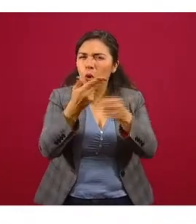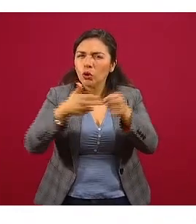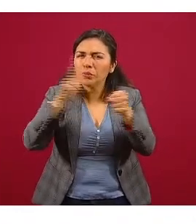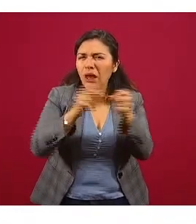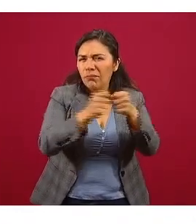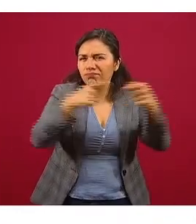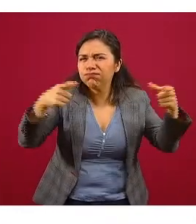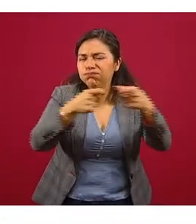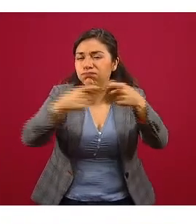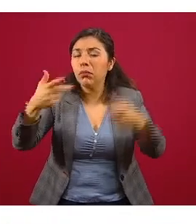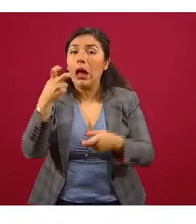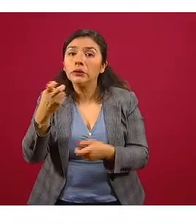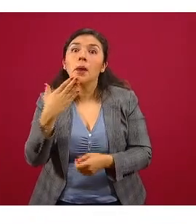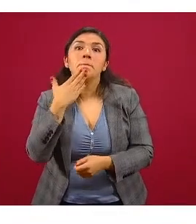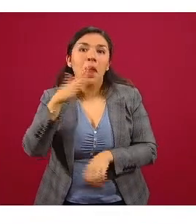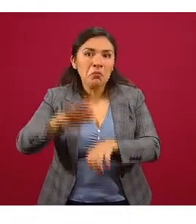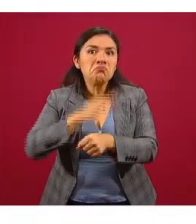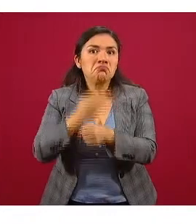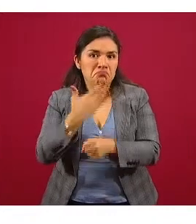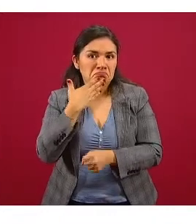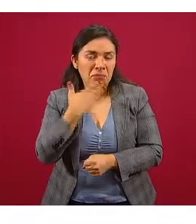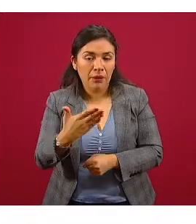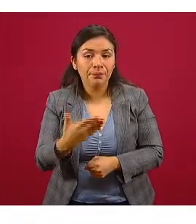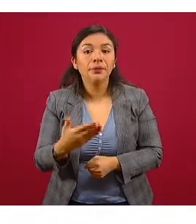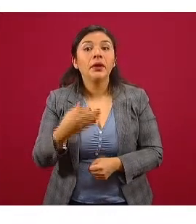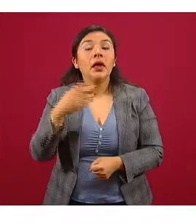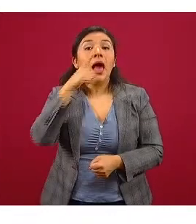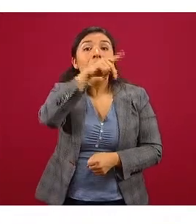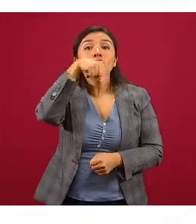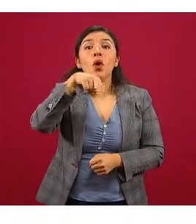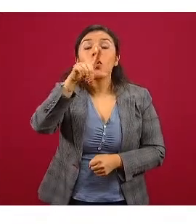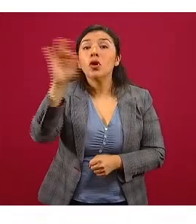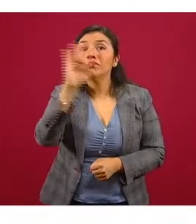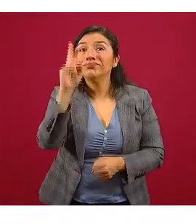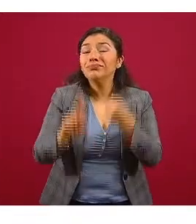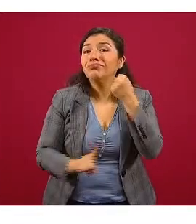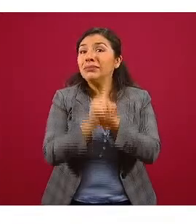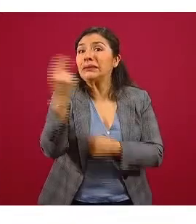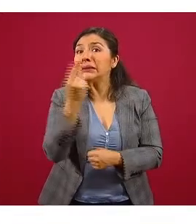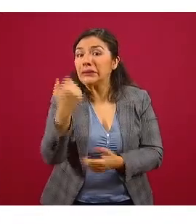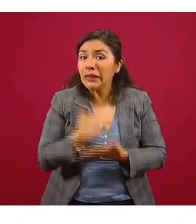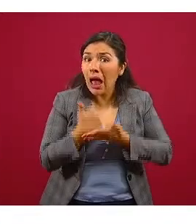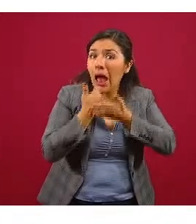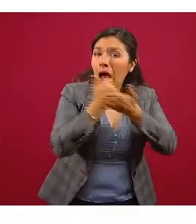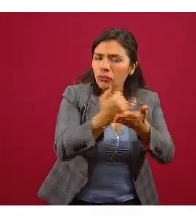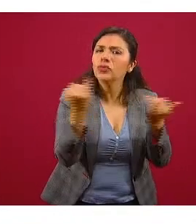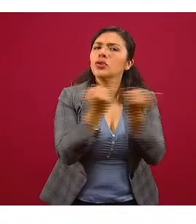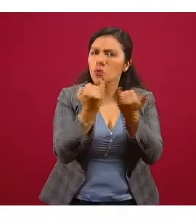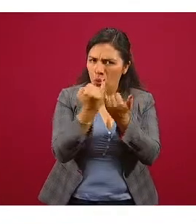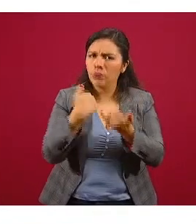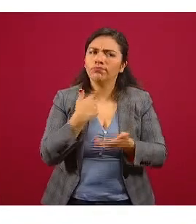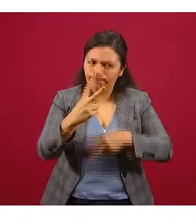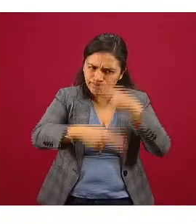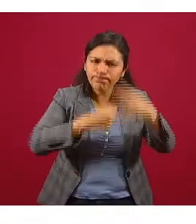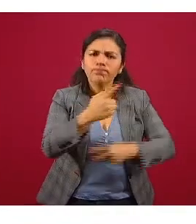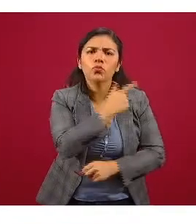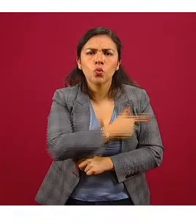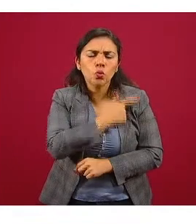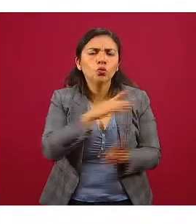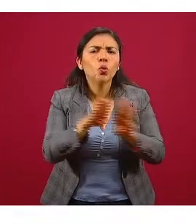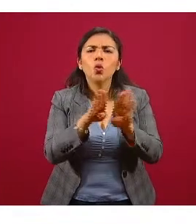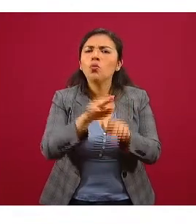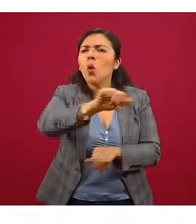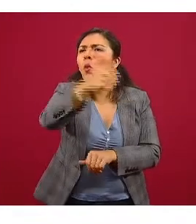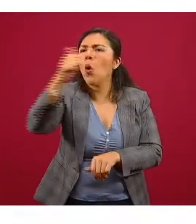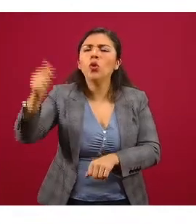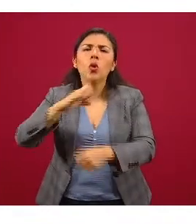en Tabasco han dado resultados. En su momento, si Nuevo León solicita el apoyo, también estaremos en apoyo para Nuevo León, como lo hemos estado